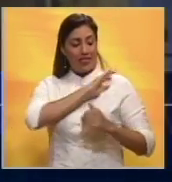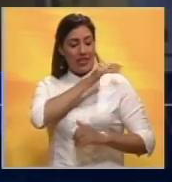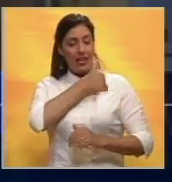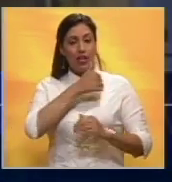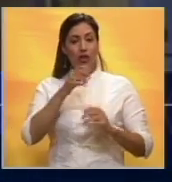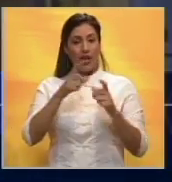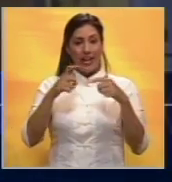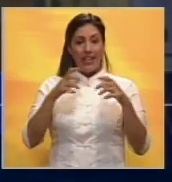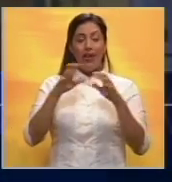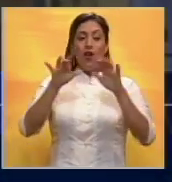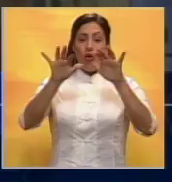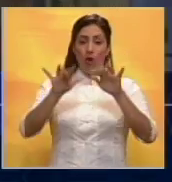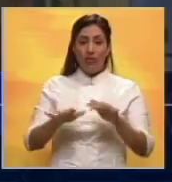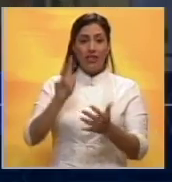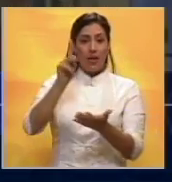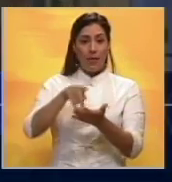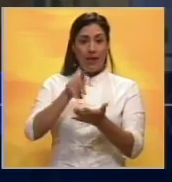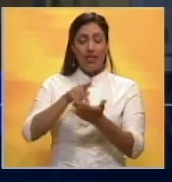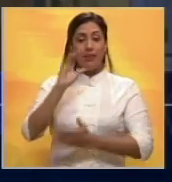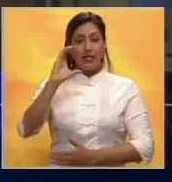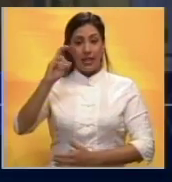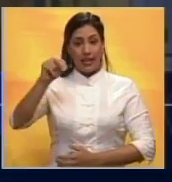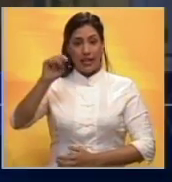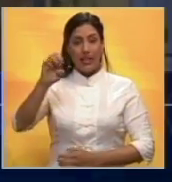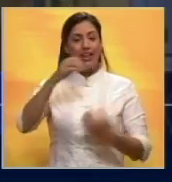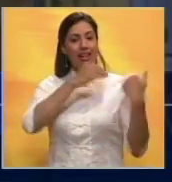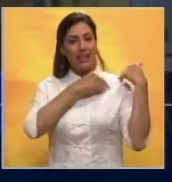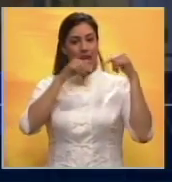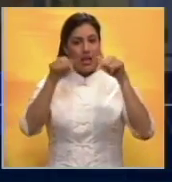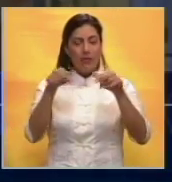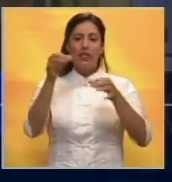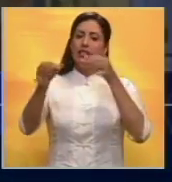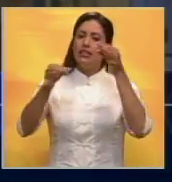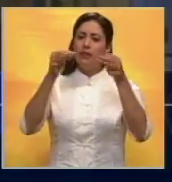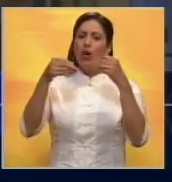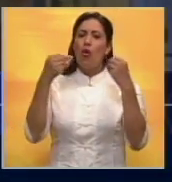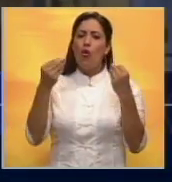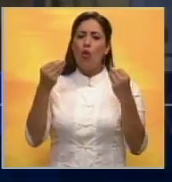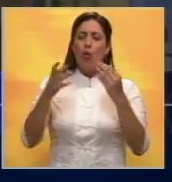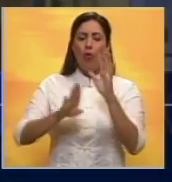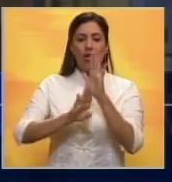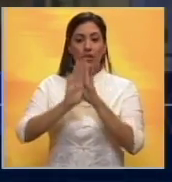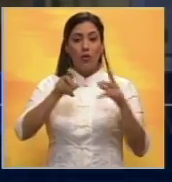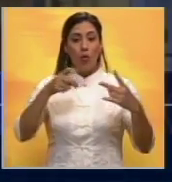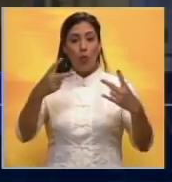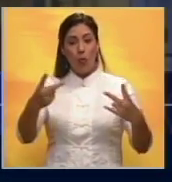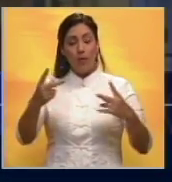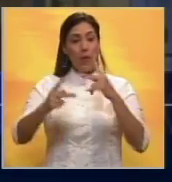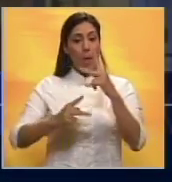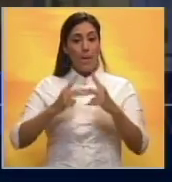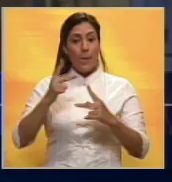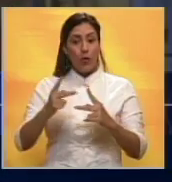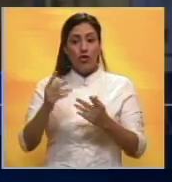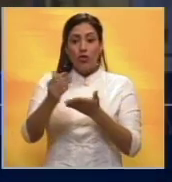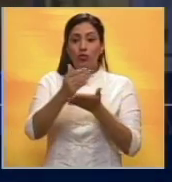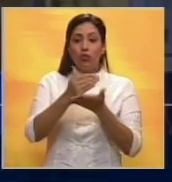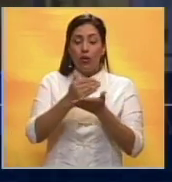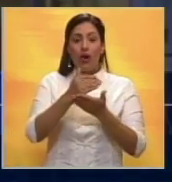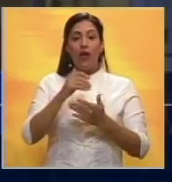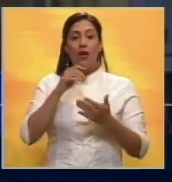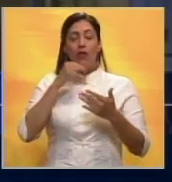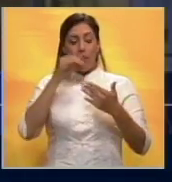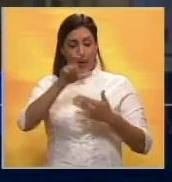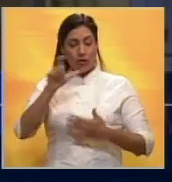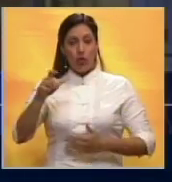de la oficina Nacional de participación del cne el encargado de explicar cómo se va a desarrollar ese proceso de renovación de la